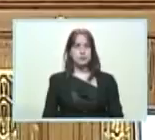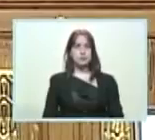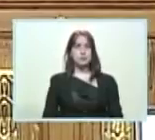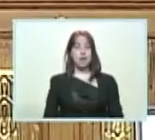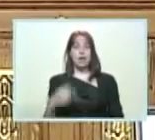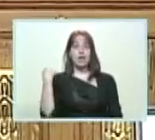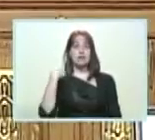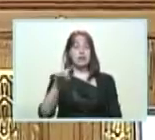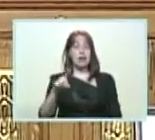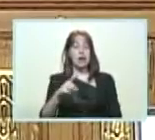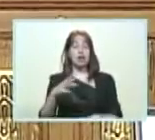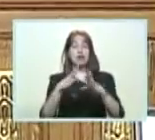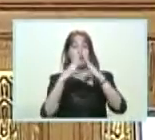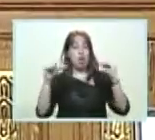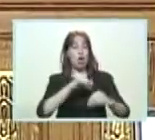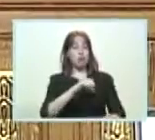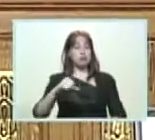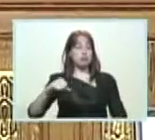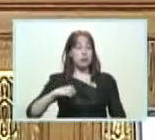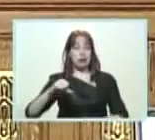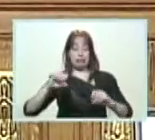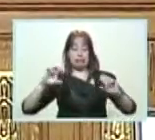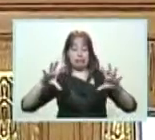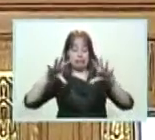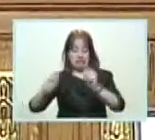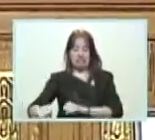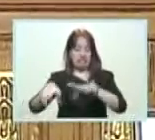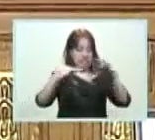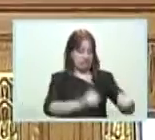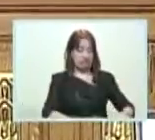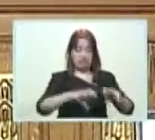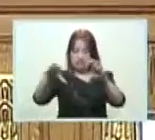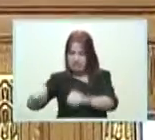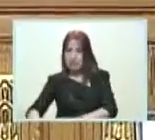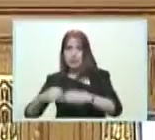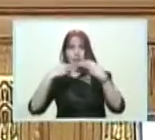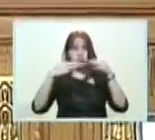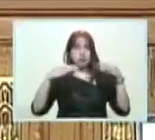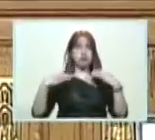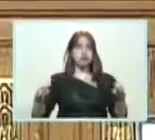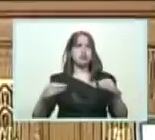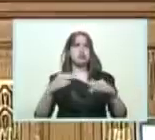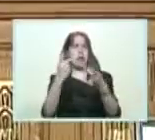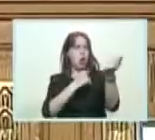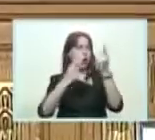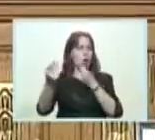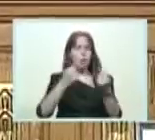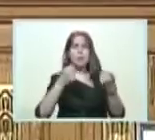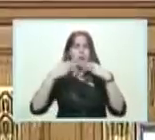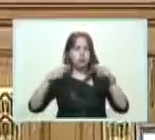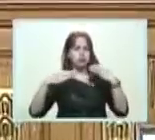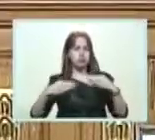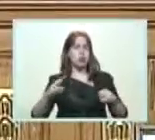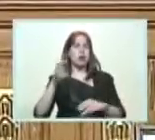Detener la privatización neoliberal salvaje del aparato público y del aparato económico del país.